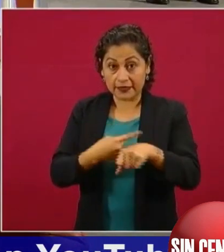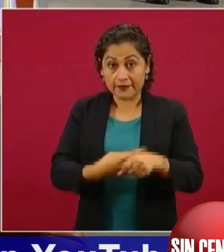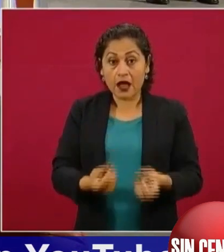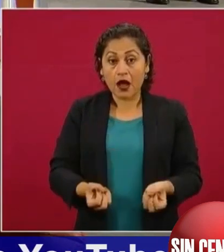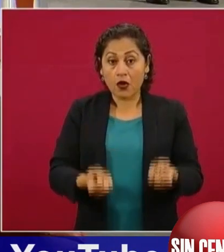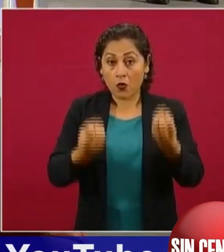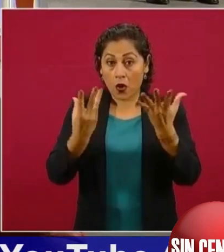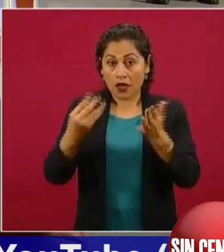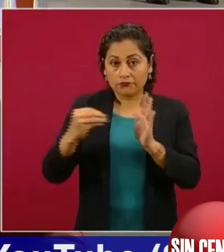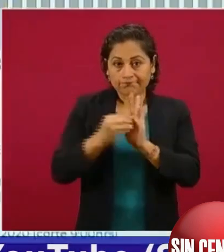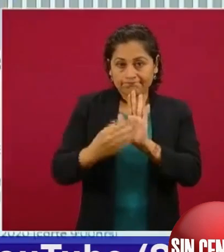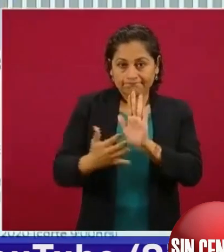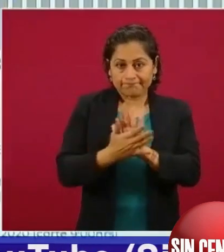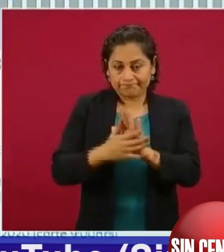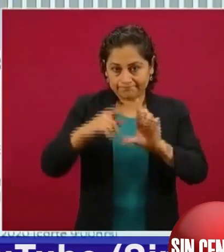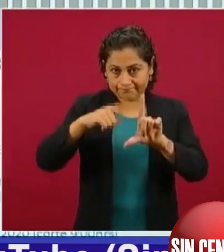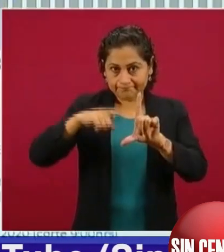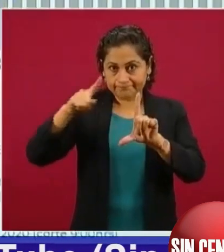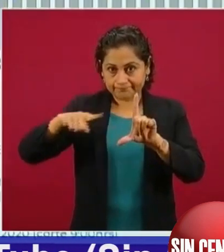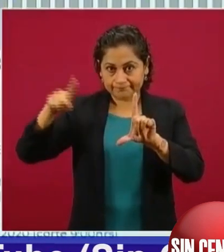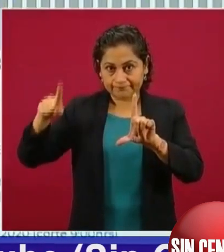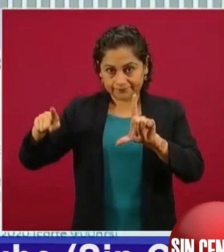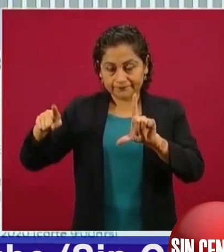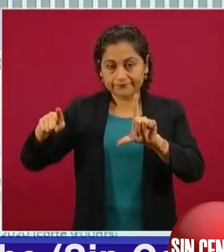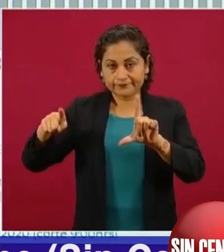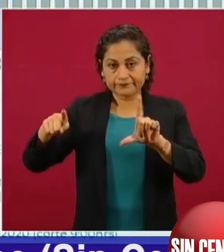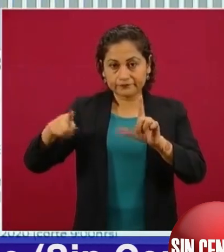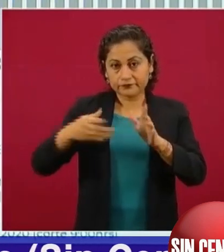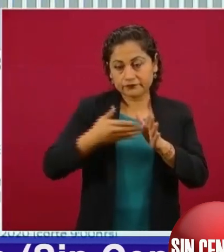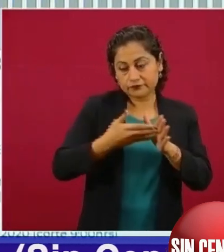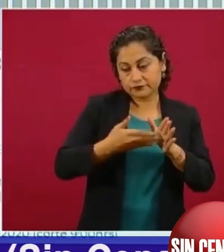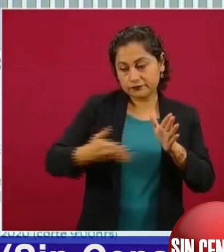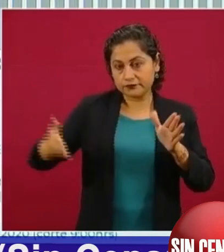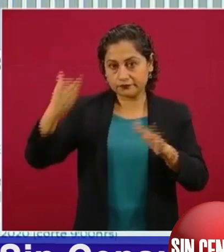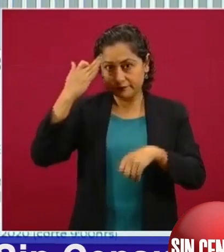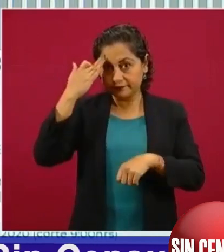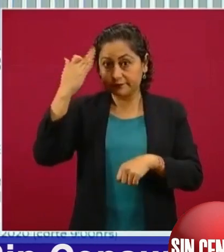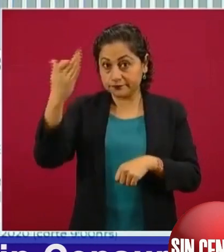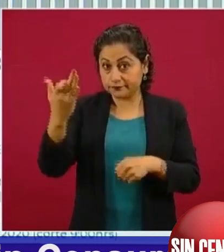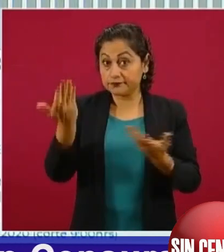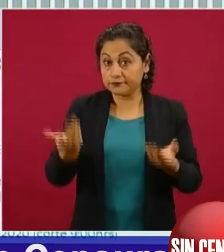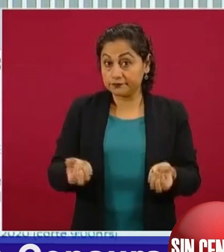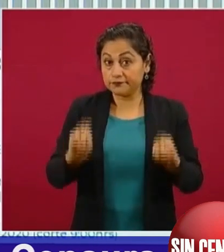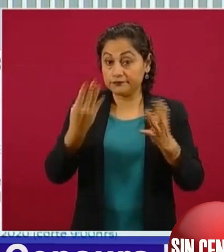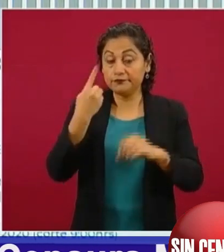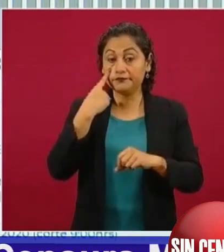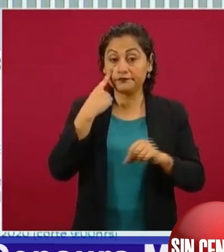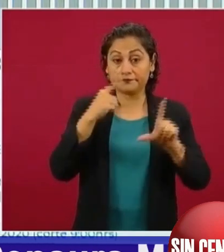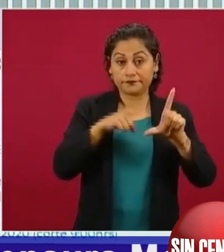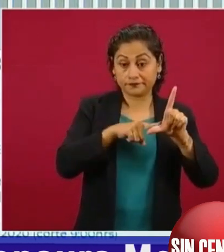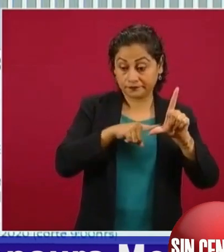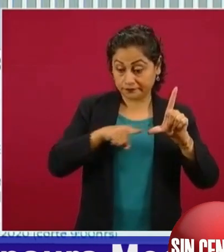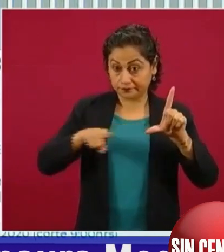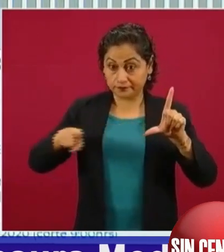esta situación de COVID-19 a lo largo del tiempo. Por lo tanto, el tiempo está representado por